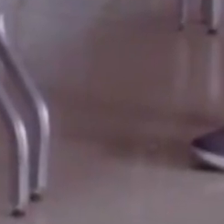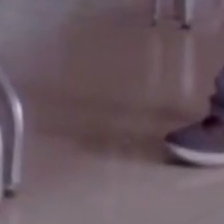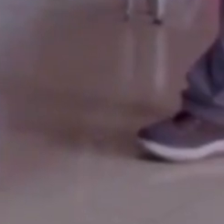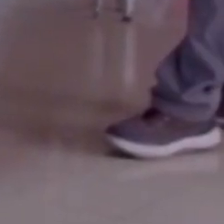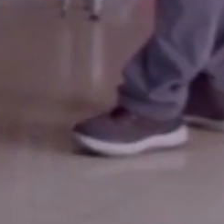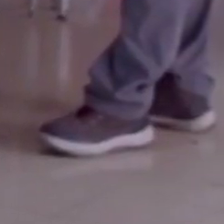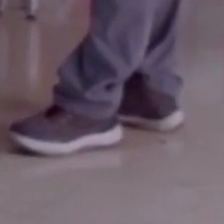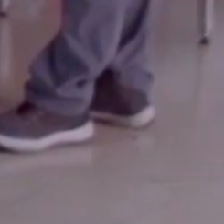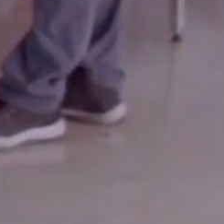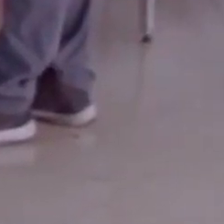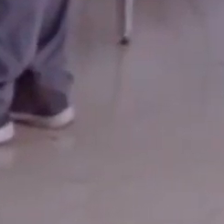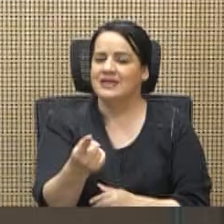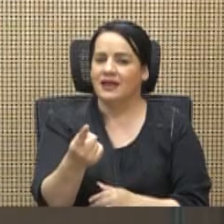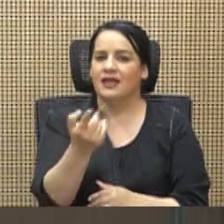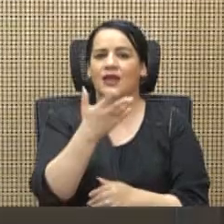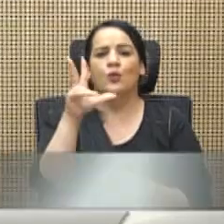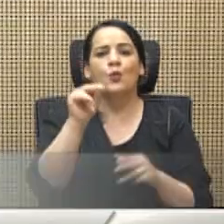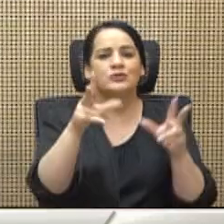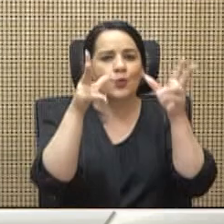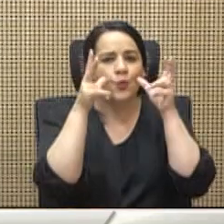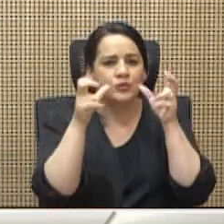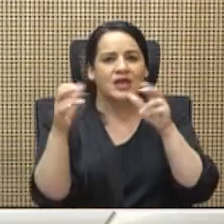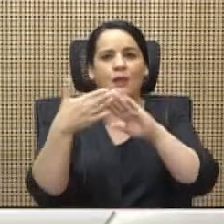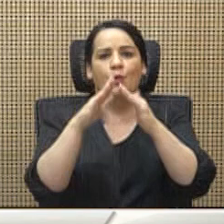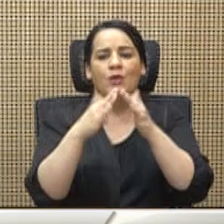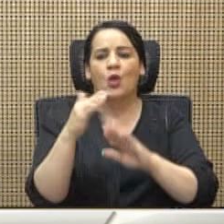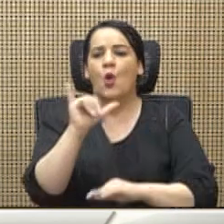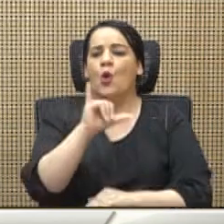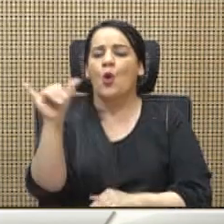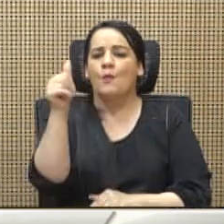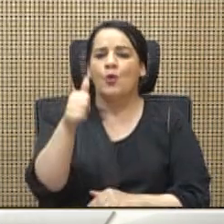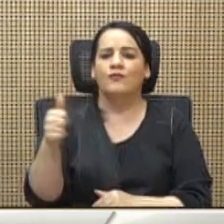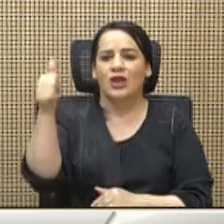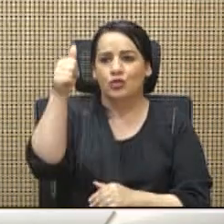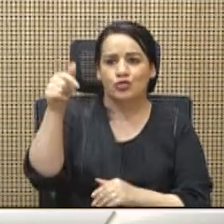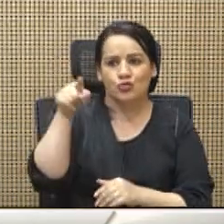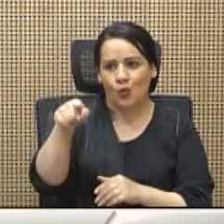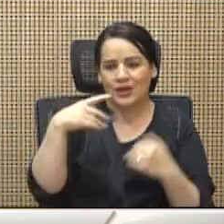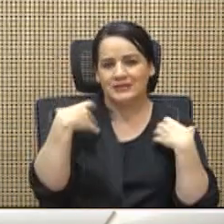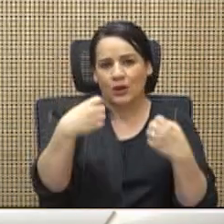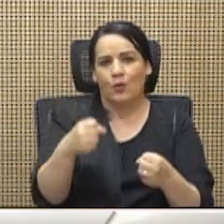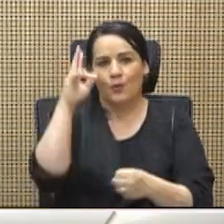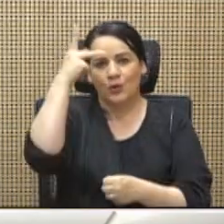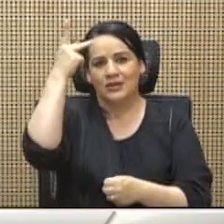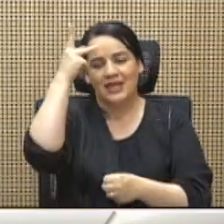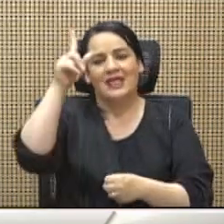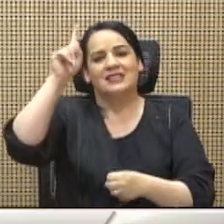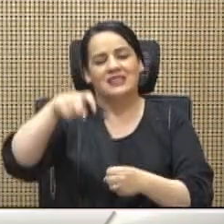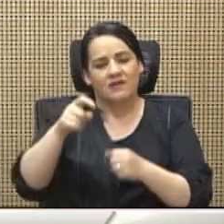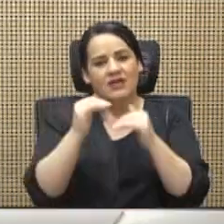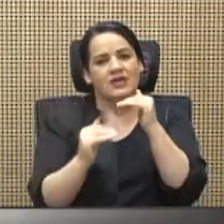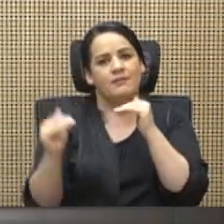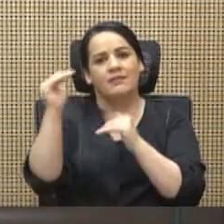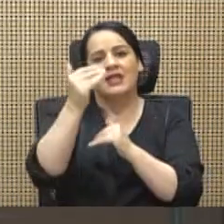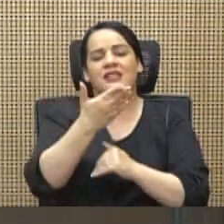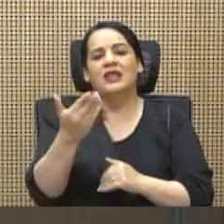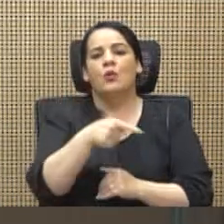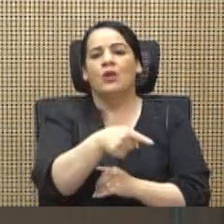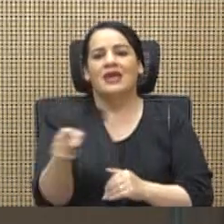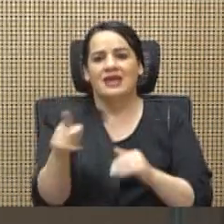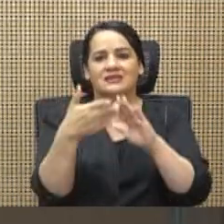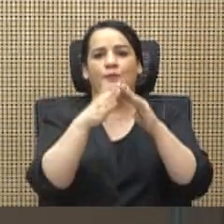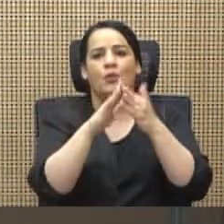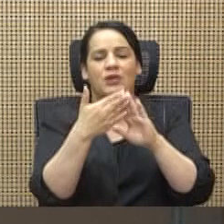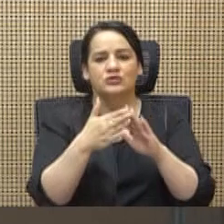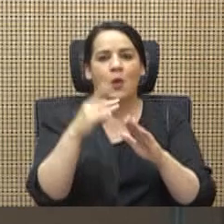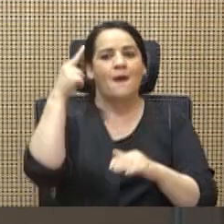la obligación de la vacunación. Como rectora de salud, las políticas deben ir más allá de lo que la población piensa o siente, e